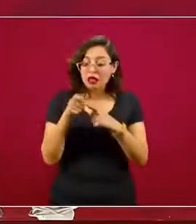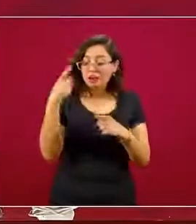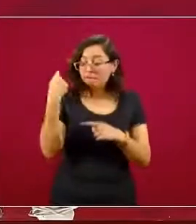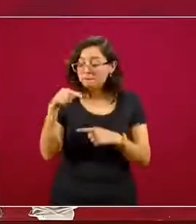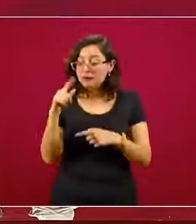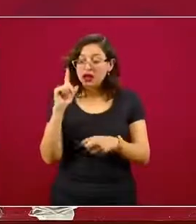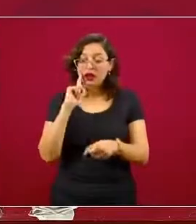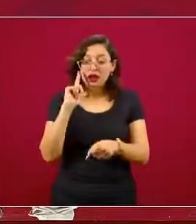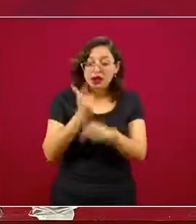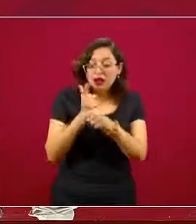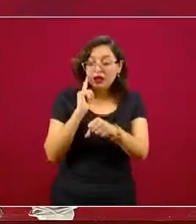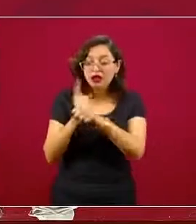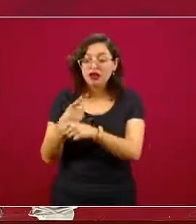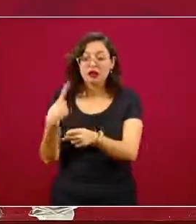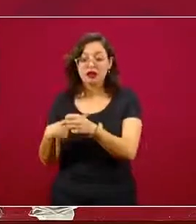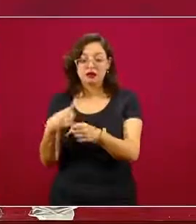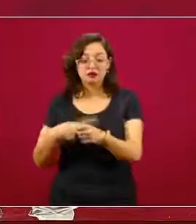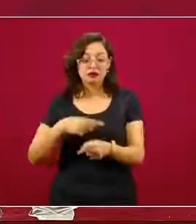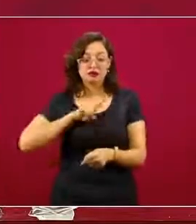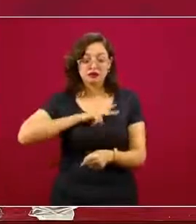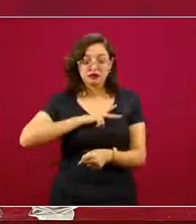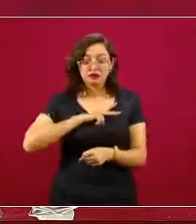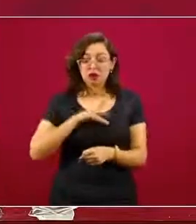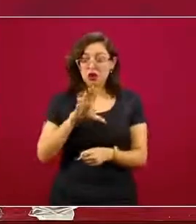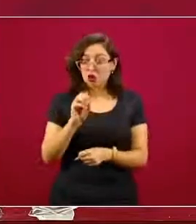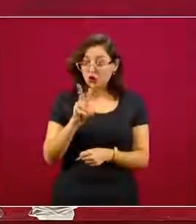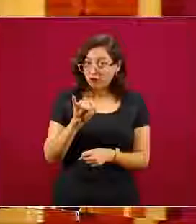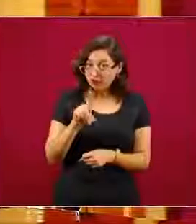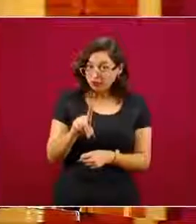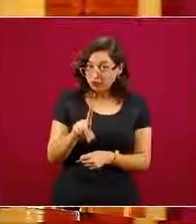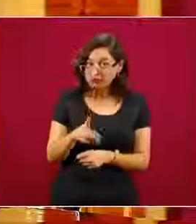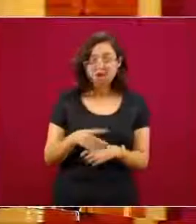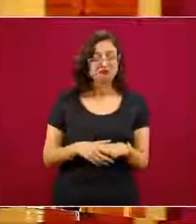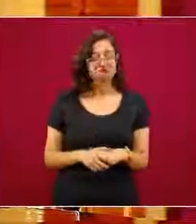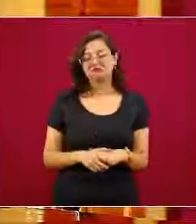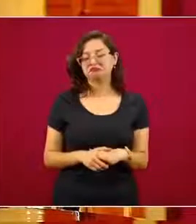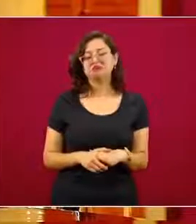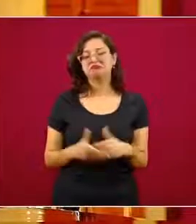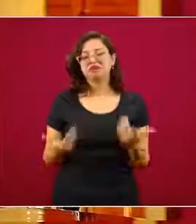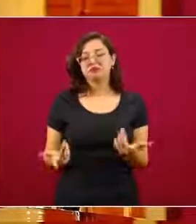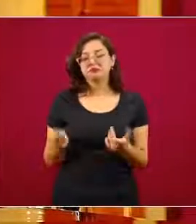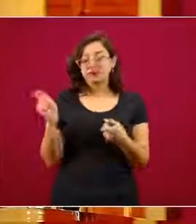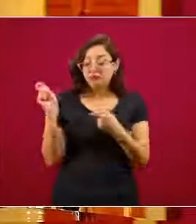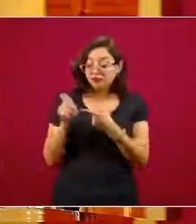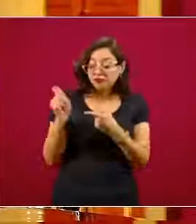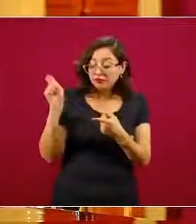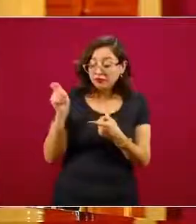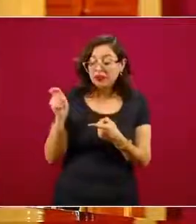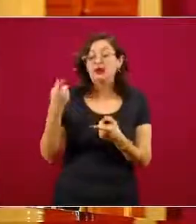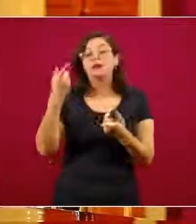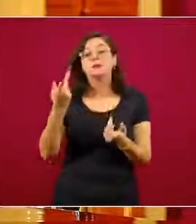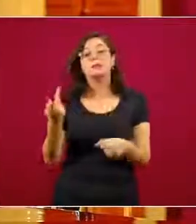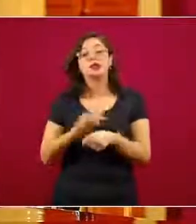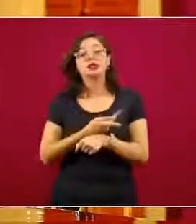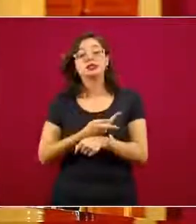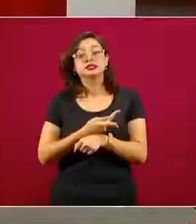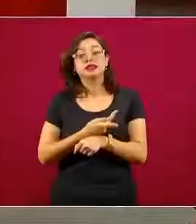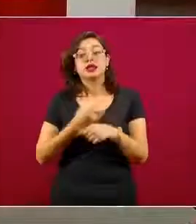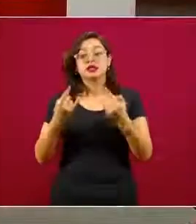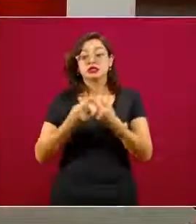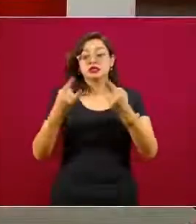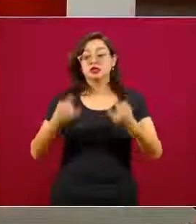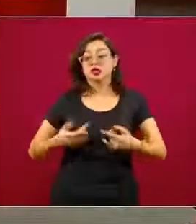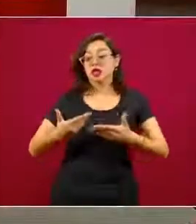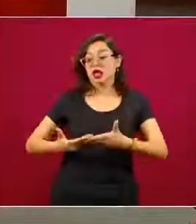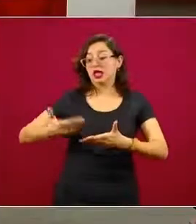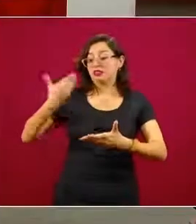diagnóstico para la infección por COVID, porque además lo que detectan es, en el mejor de los casos, la historia pasada